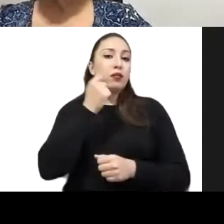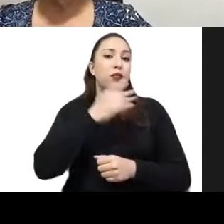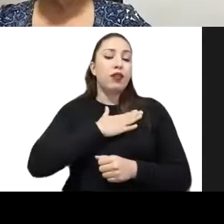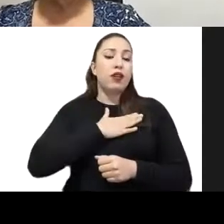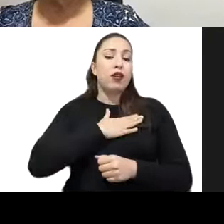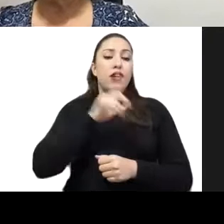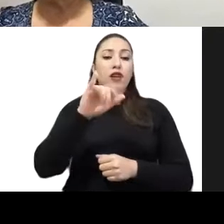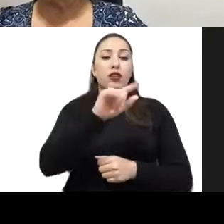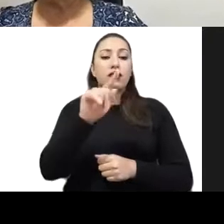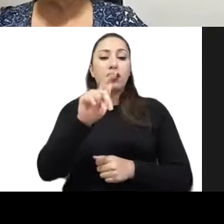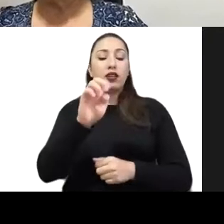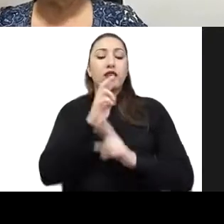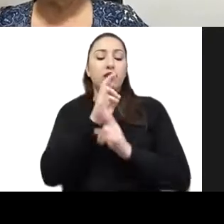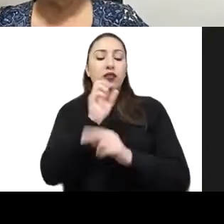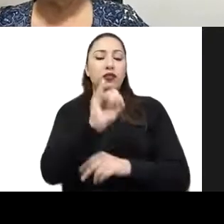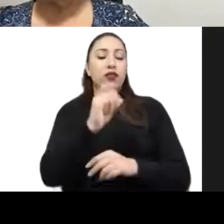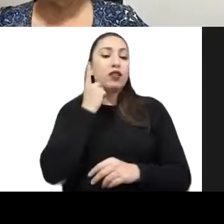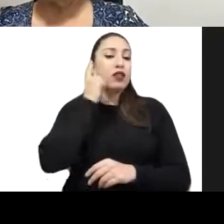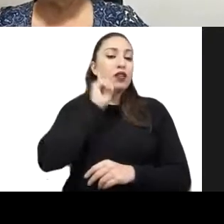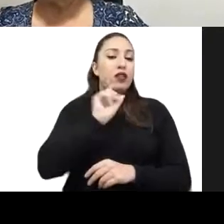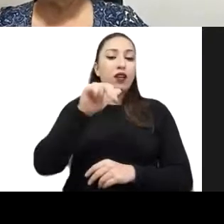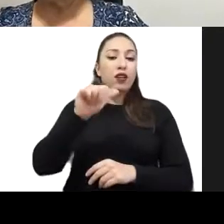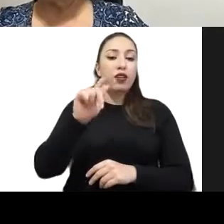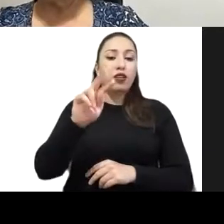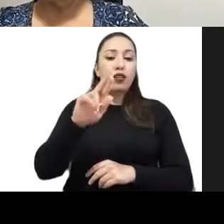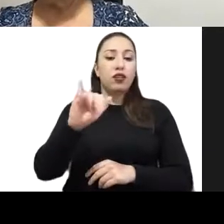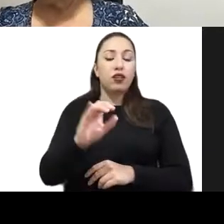Clavel, a favor. Diputada Ana Cristina Hernández Trejo.